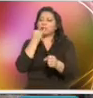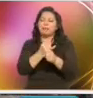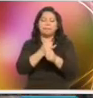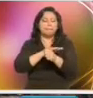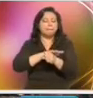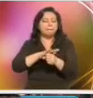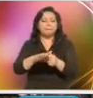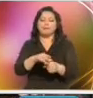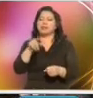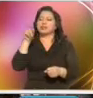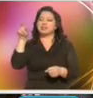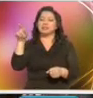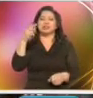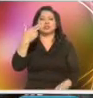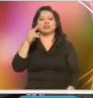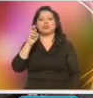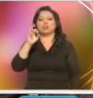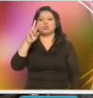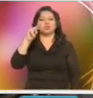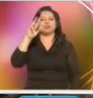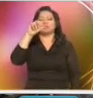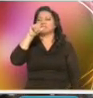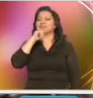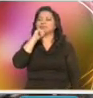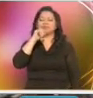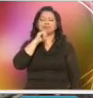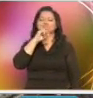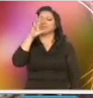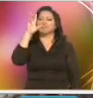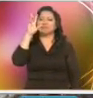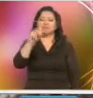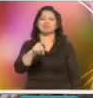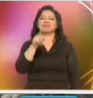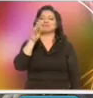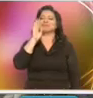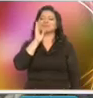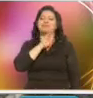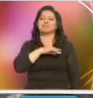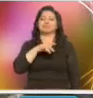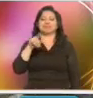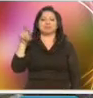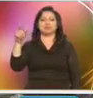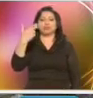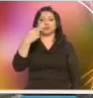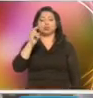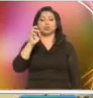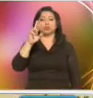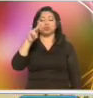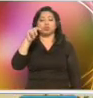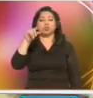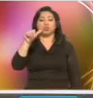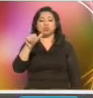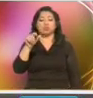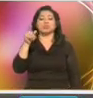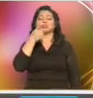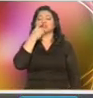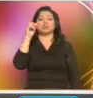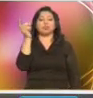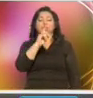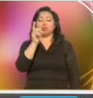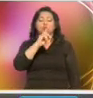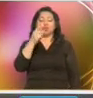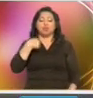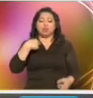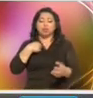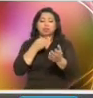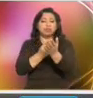Huerta? Eres un atrabancado. Y le da la palabra a Huerta y Huerta le dice, no, señor Madero, discúlpeme, yo soy el hombre más leal de la